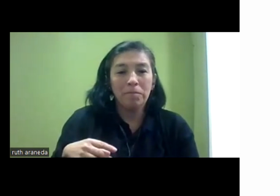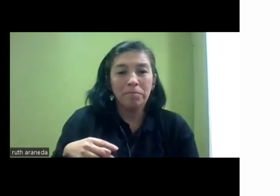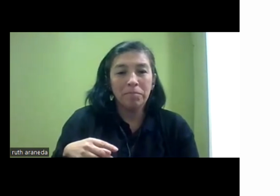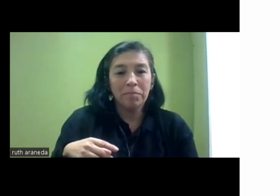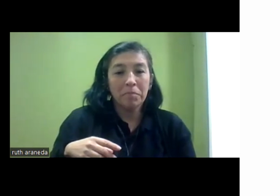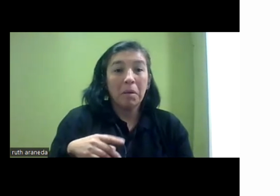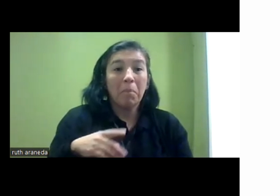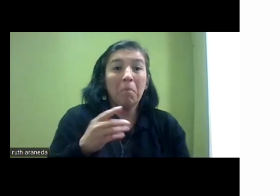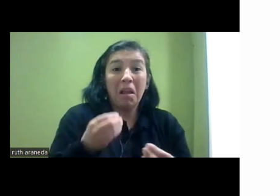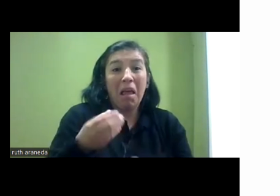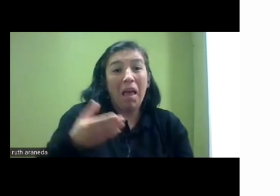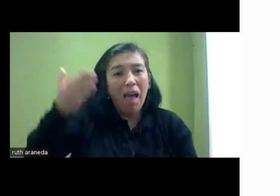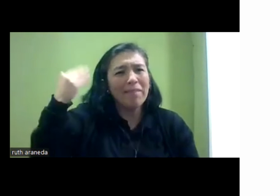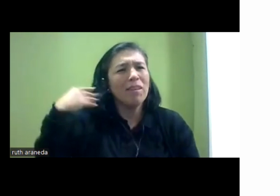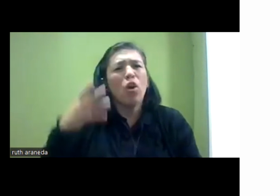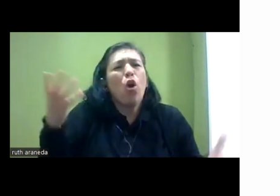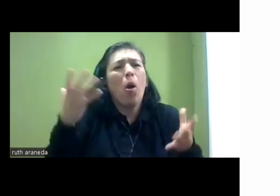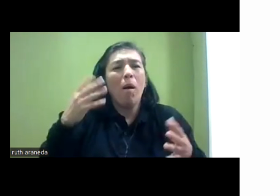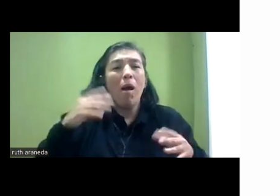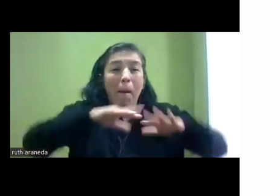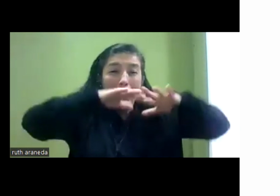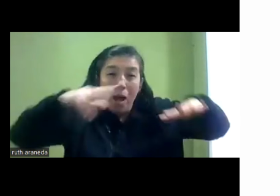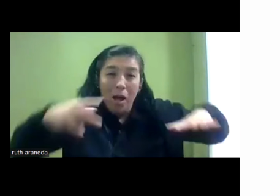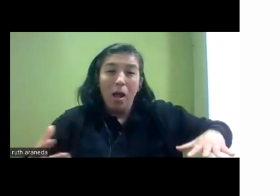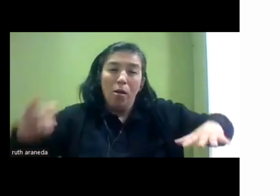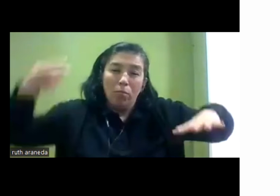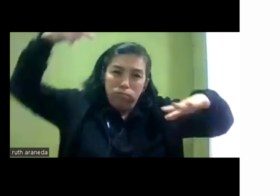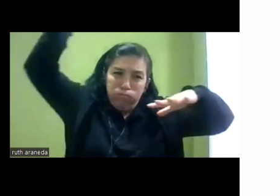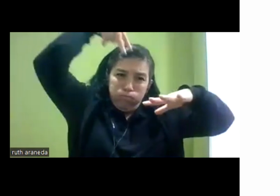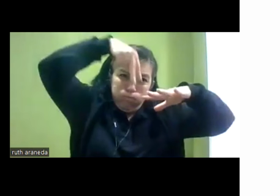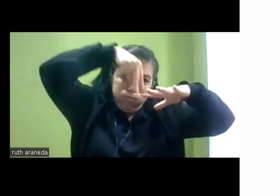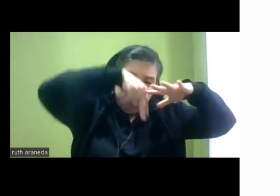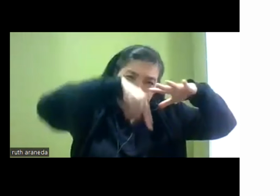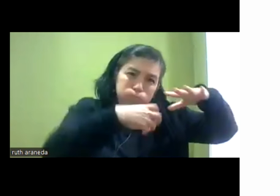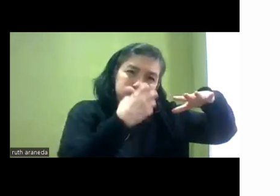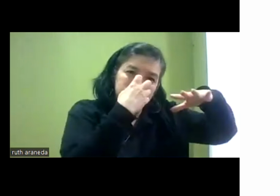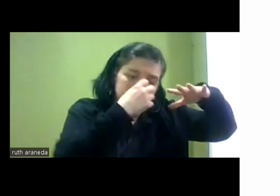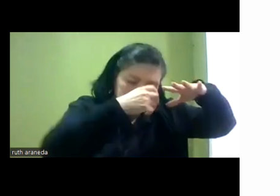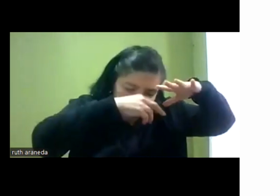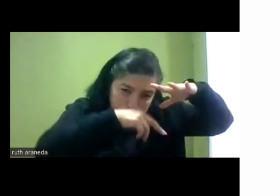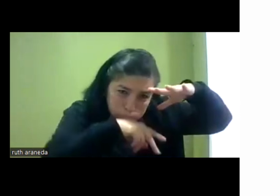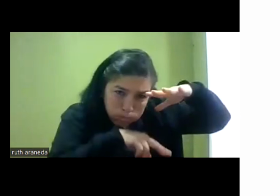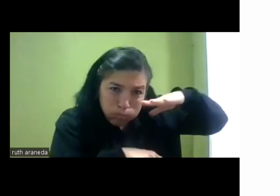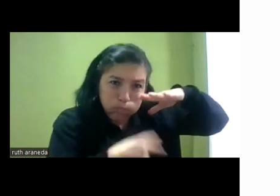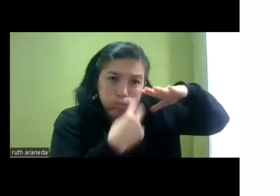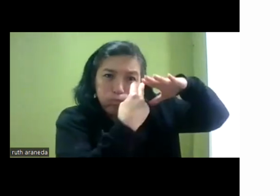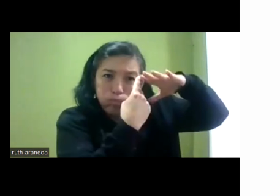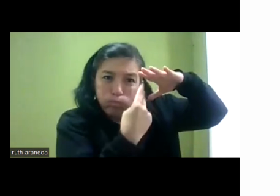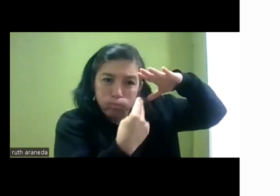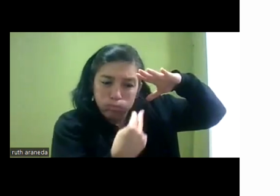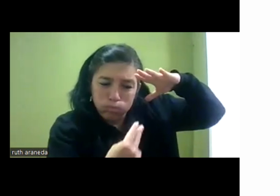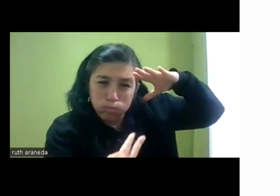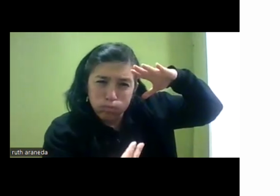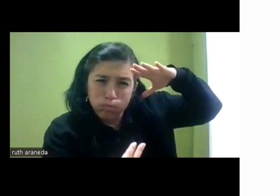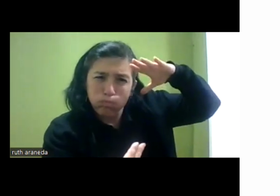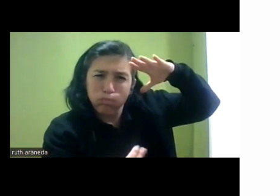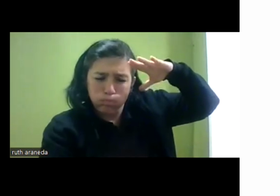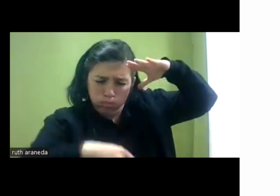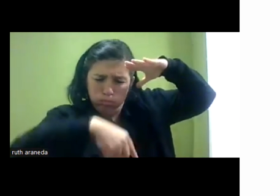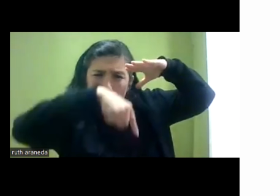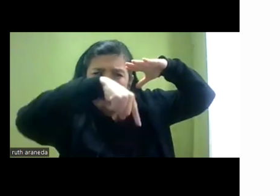para lo cual había que bucear y, y, eh, bajar a las